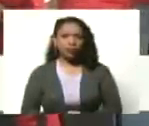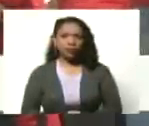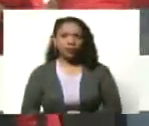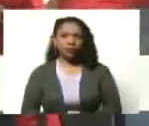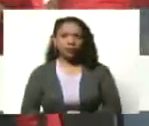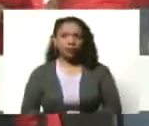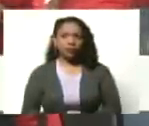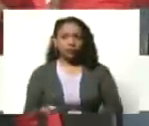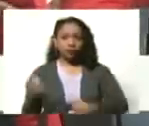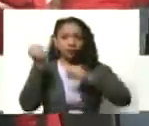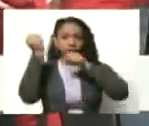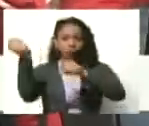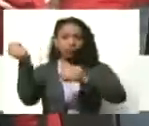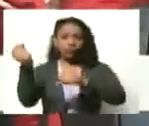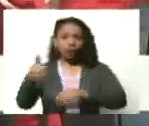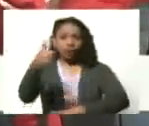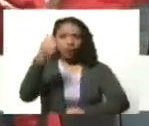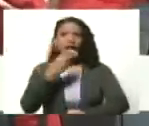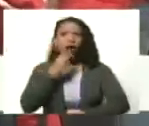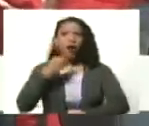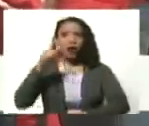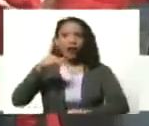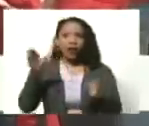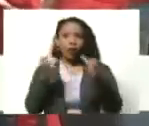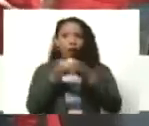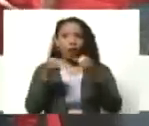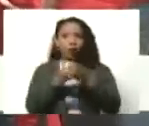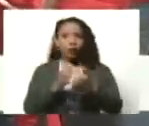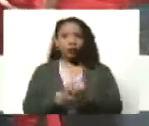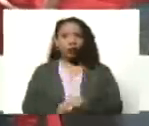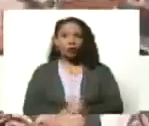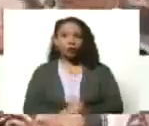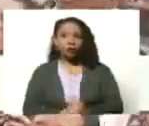Tome usted, pues, la más joven de este grupo.